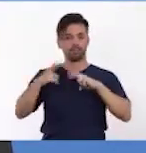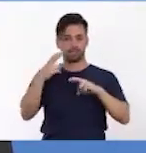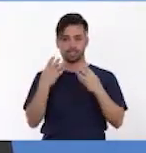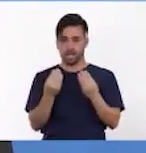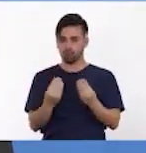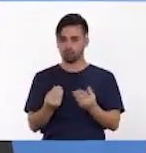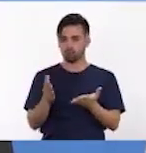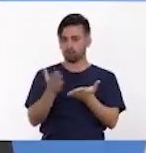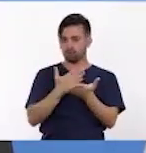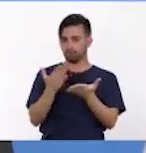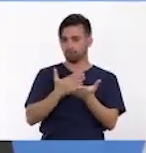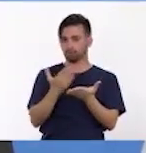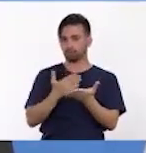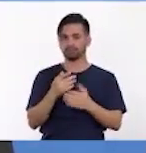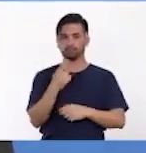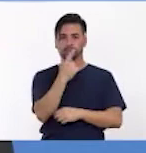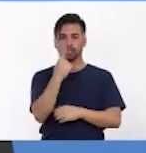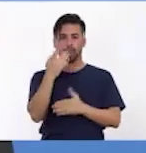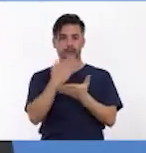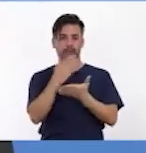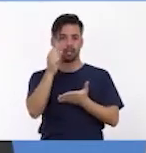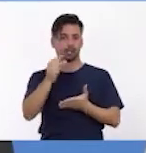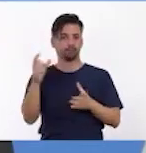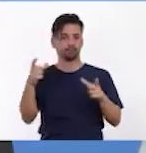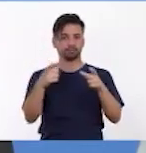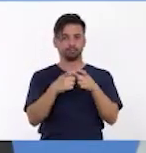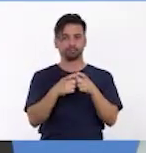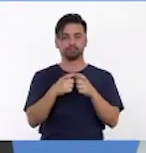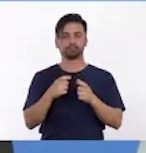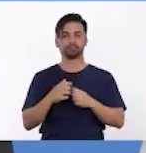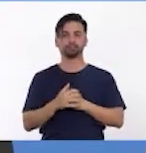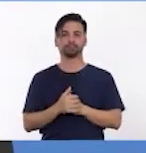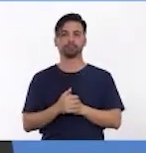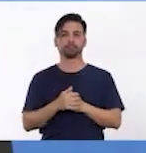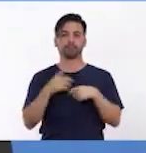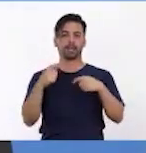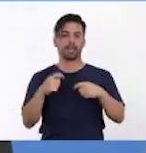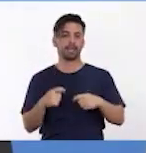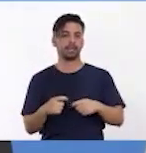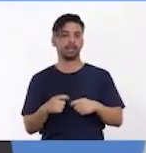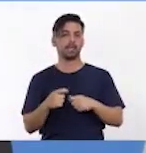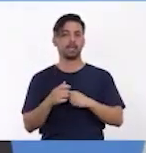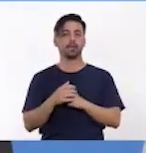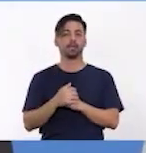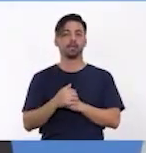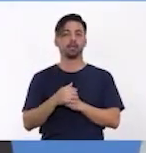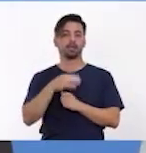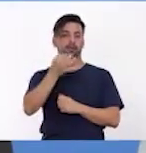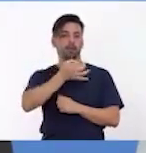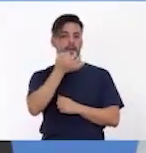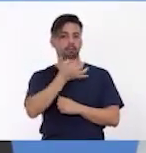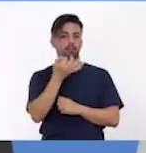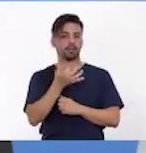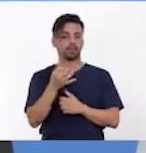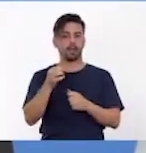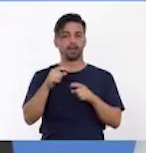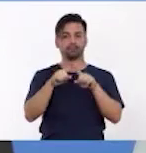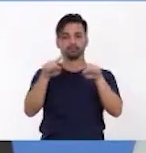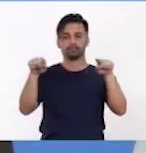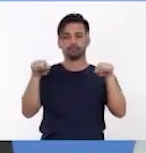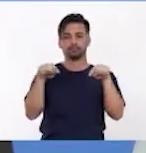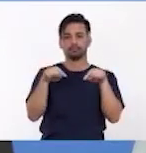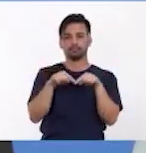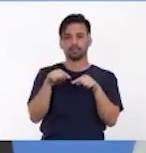uno de los estudiantes, de los equipos de trabajo, debe fortalecer, plantear estas áreas, pero